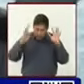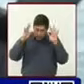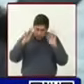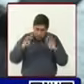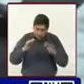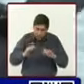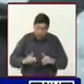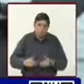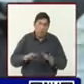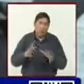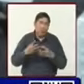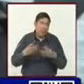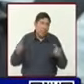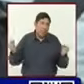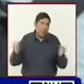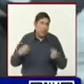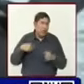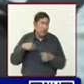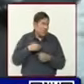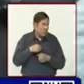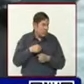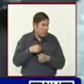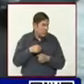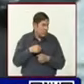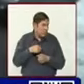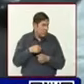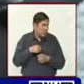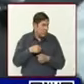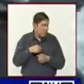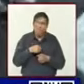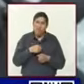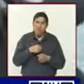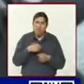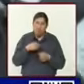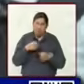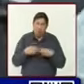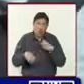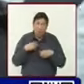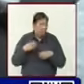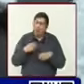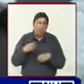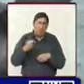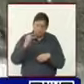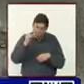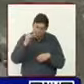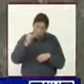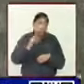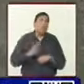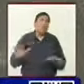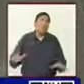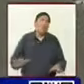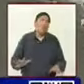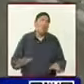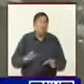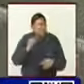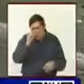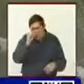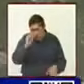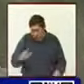más intensas, yo creo que estamos quizás con menos probabilidad de algún riesgo que puede ocurrir.